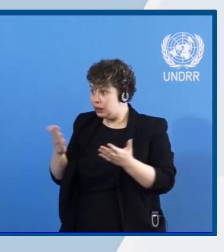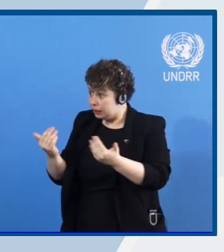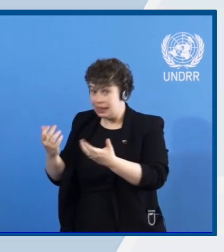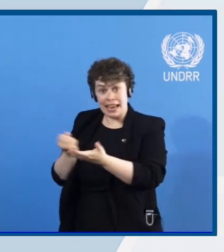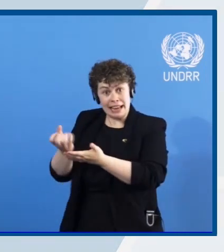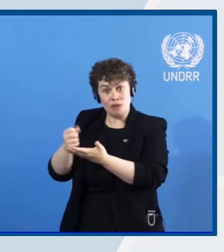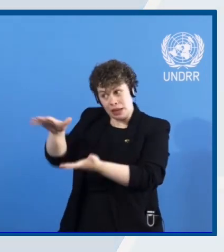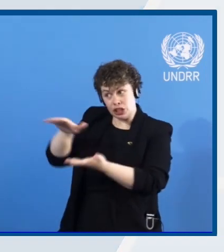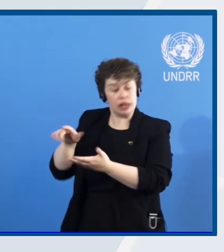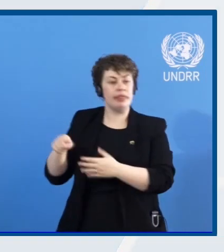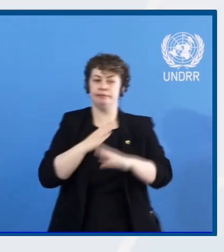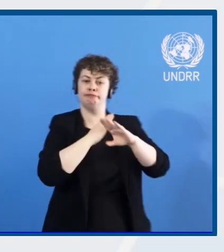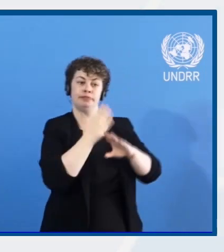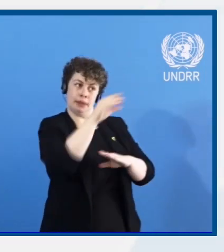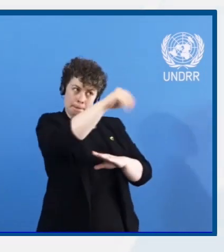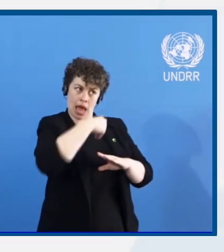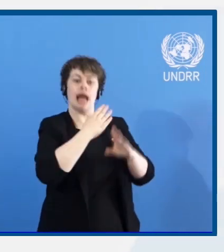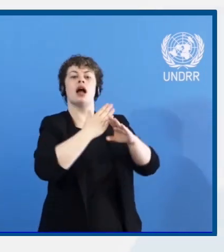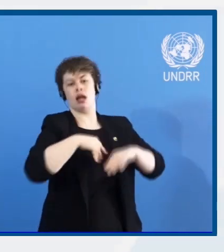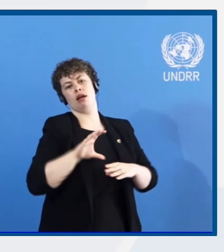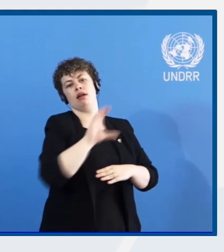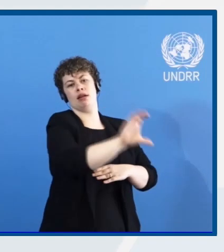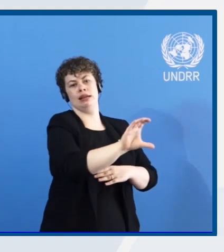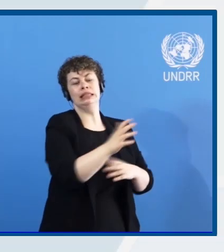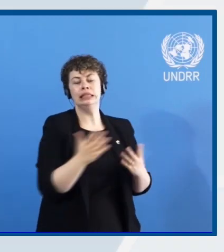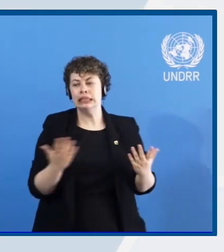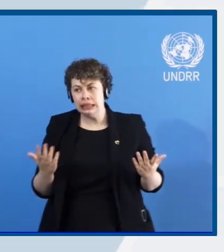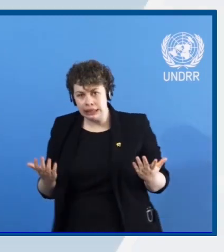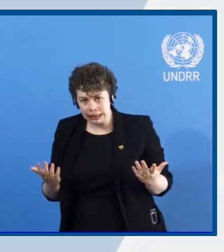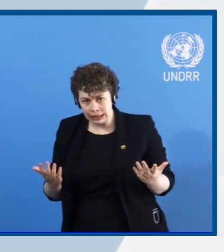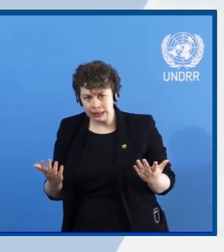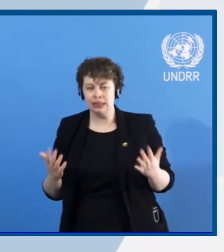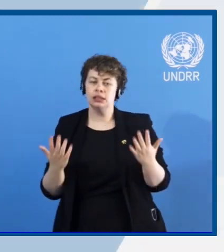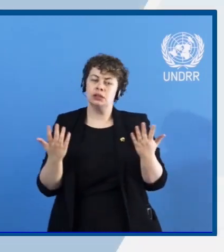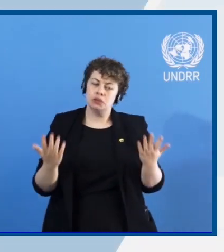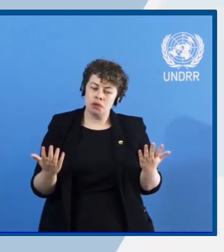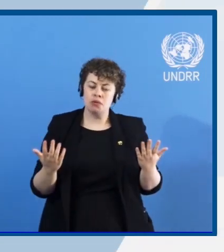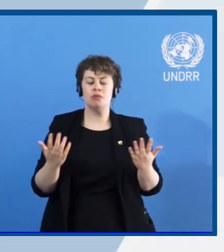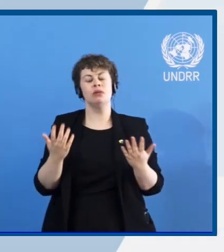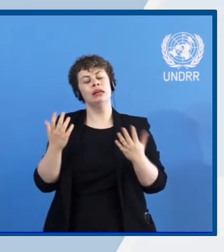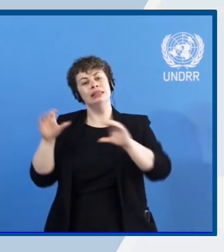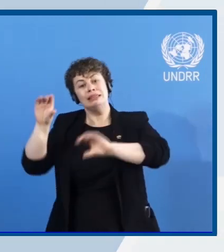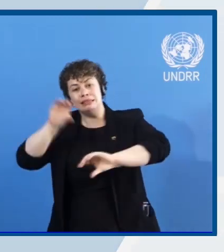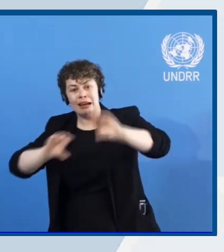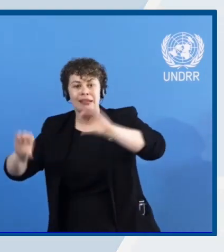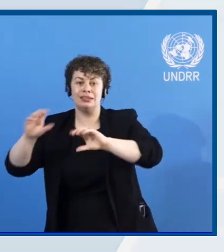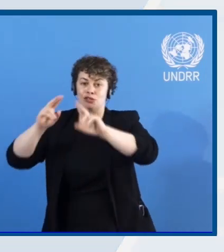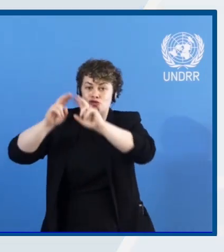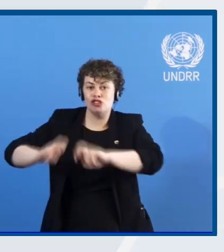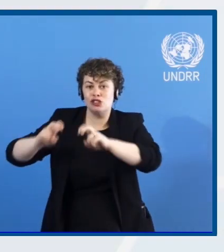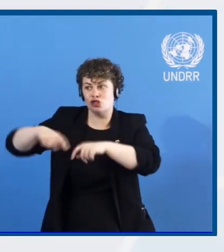producen los centros científicos, sino en el acceso a la información tal y como la ocupo para tomar